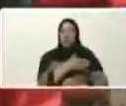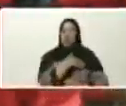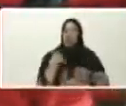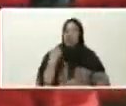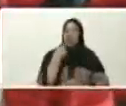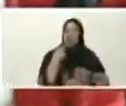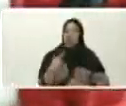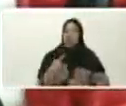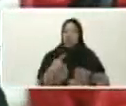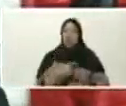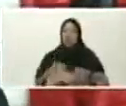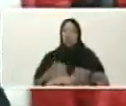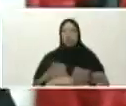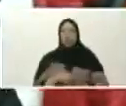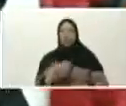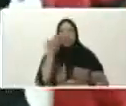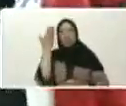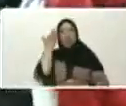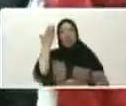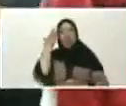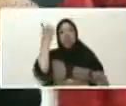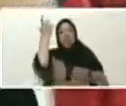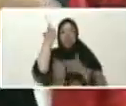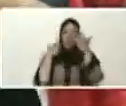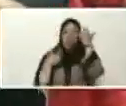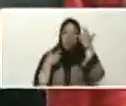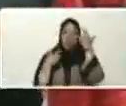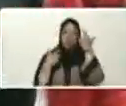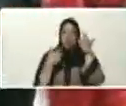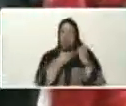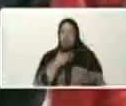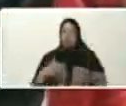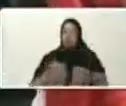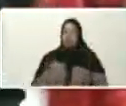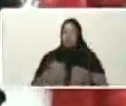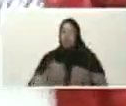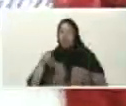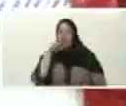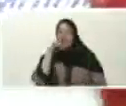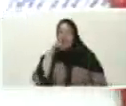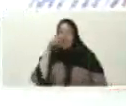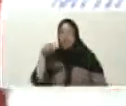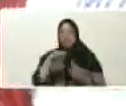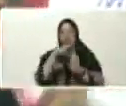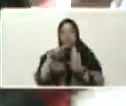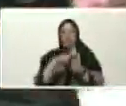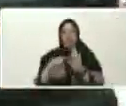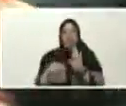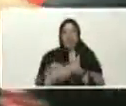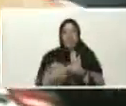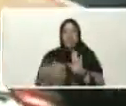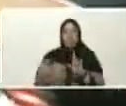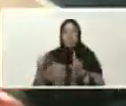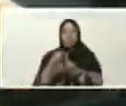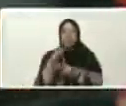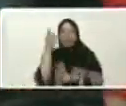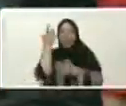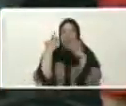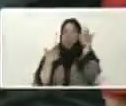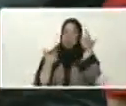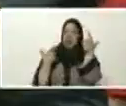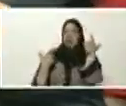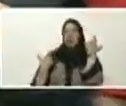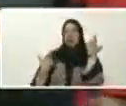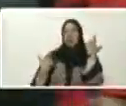algo. ¿Ustedes saben quién es chavista? Este presidente que está aquí, porque está cumpliendo la palabra del comandante Hugo